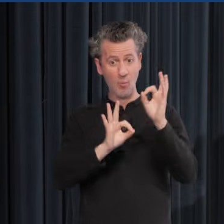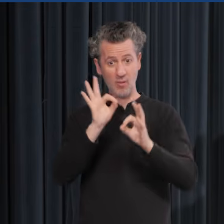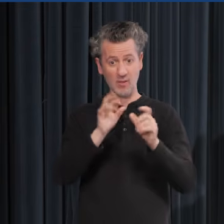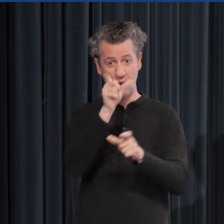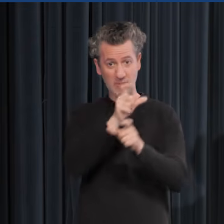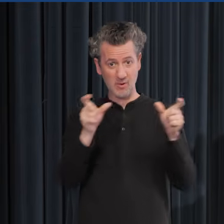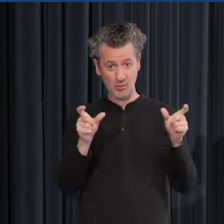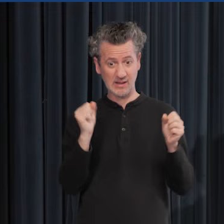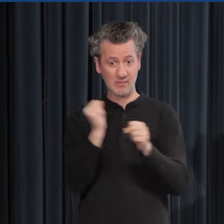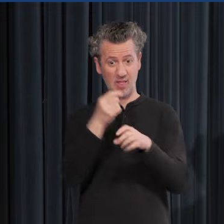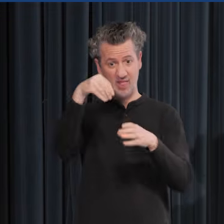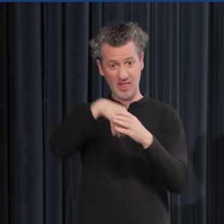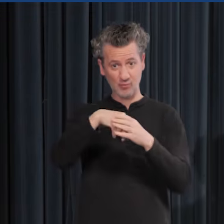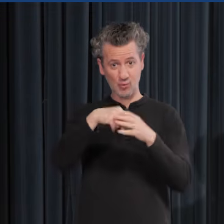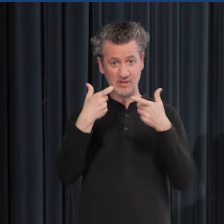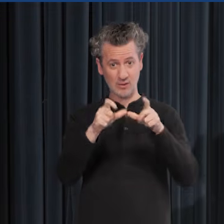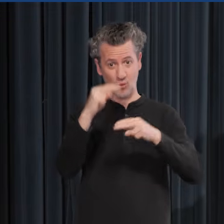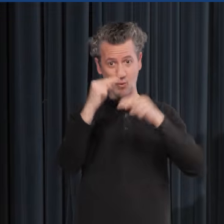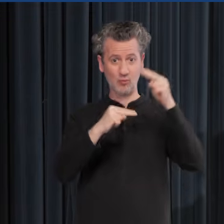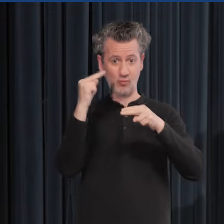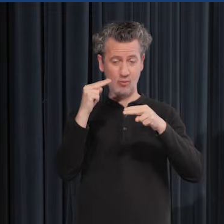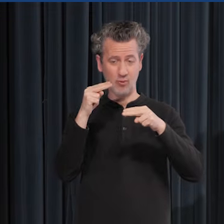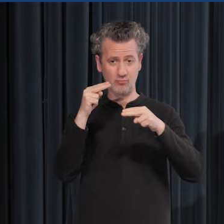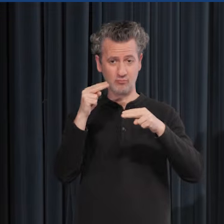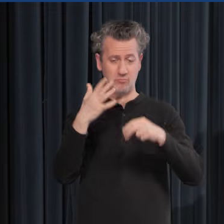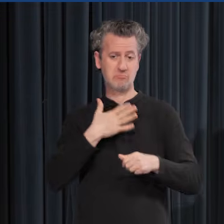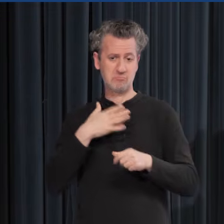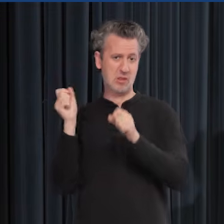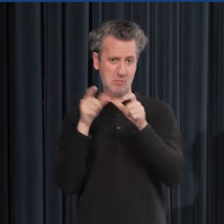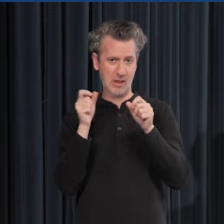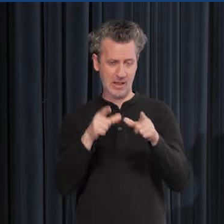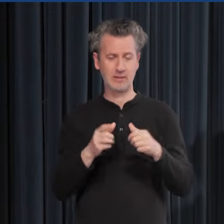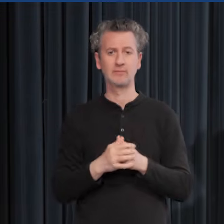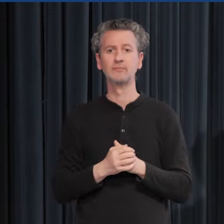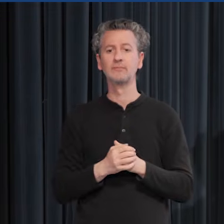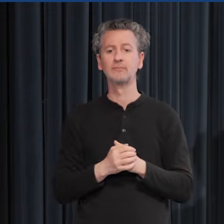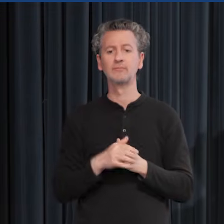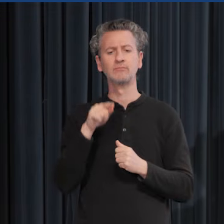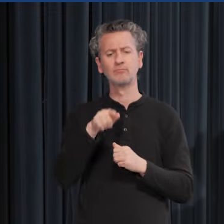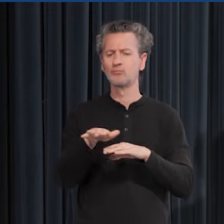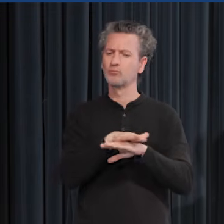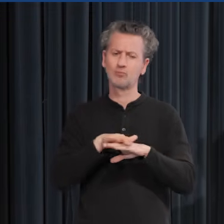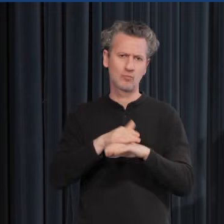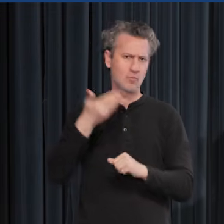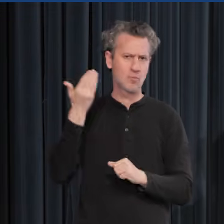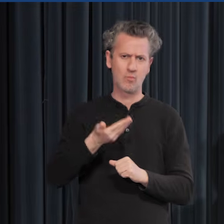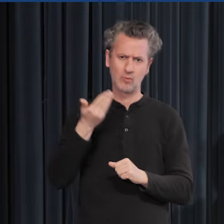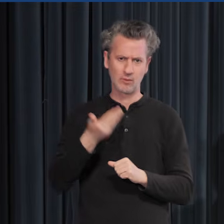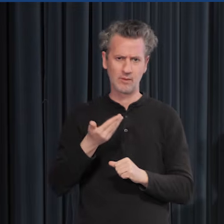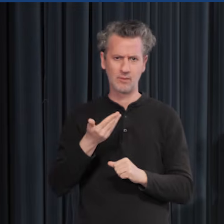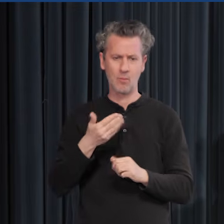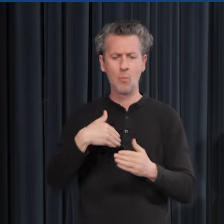las personas que están trabajando en el sector de la construcción son migrantes. Entonces, eso es una parte fundamental y una parte que afecta mucho a